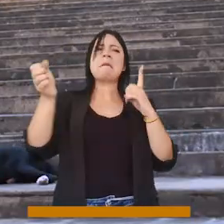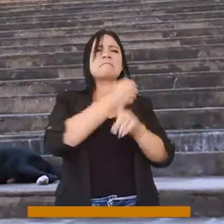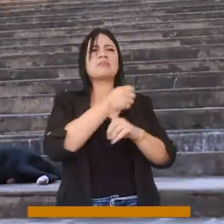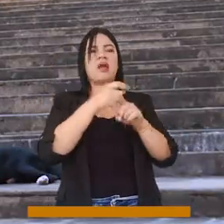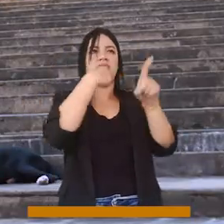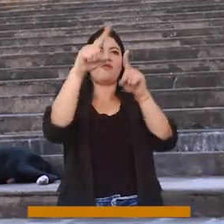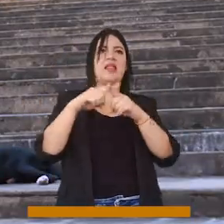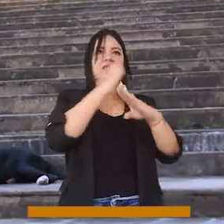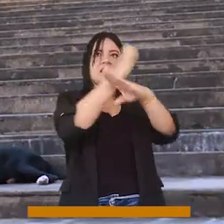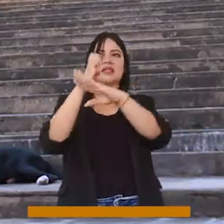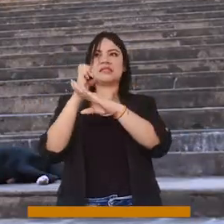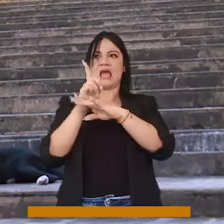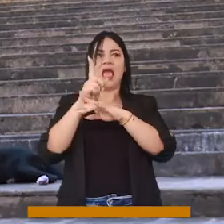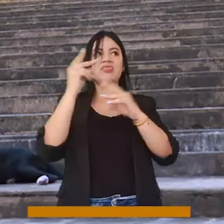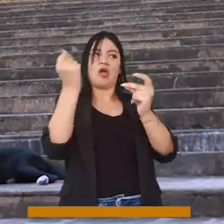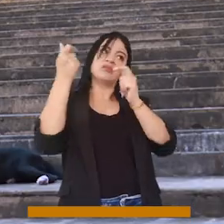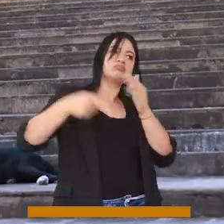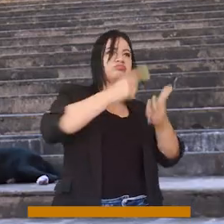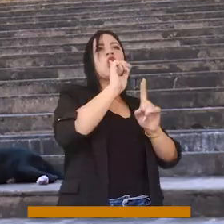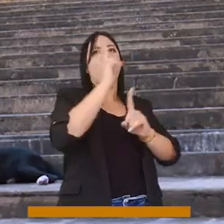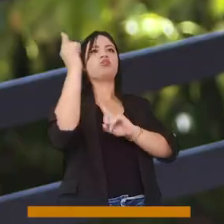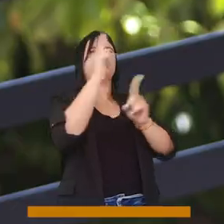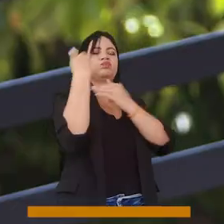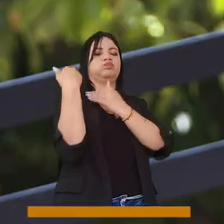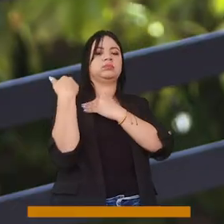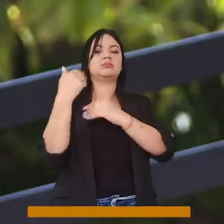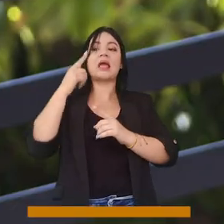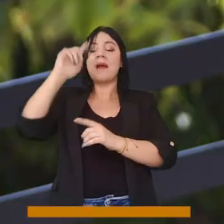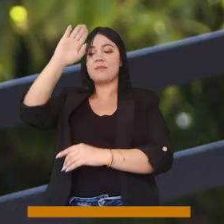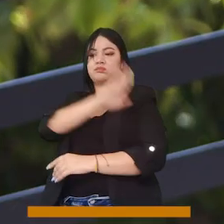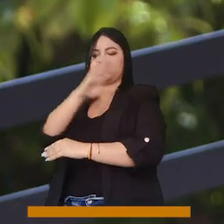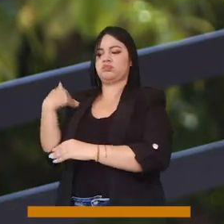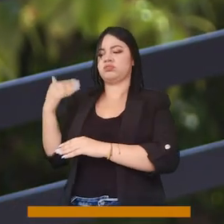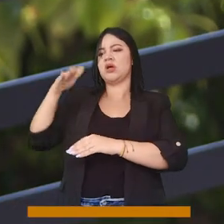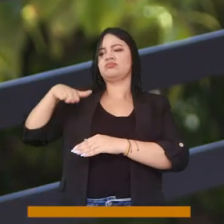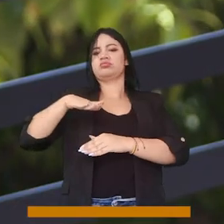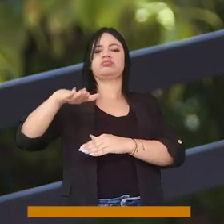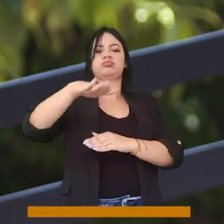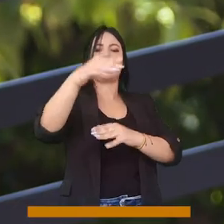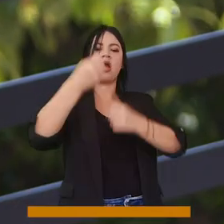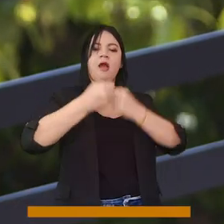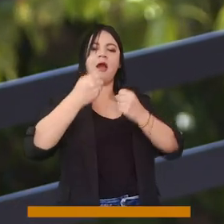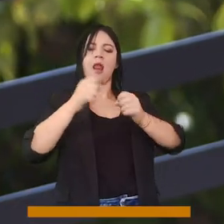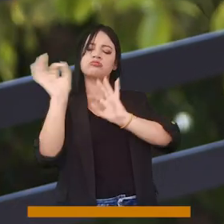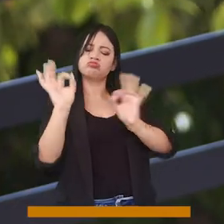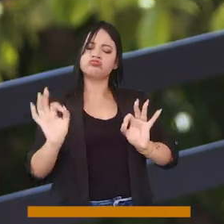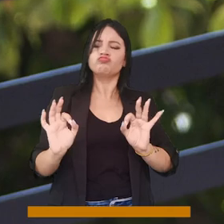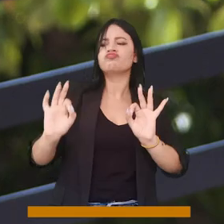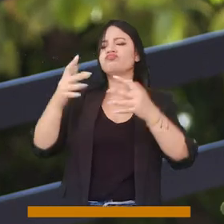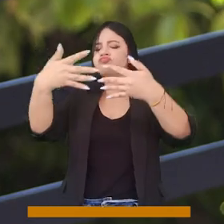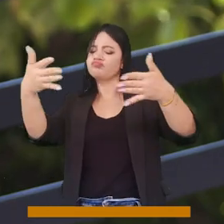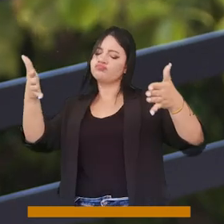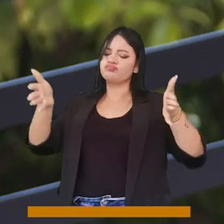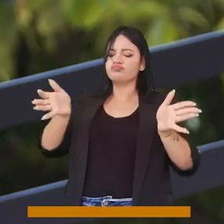casos y muchas veces las distintas entidades no los atiendan a la vez. La patrulla para la Policía Ambiental y Ecológica también